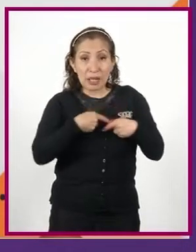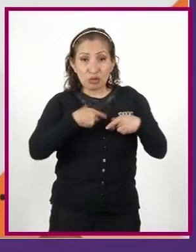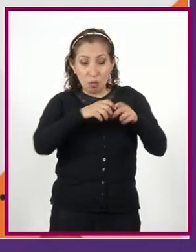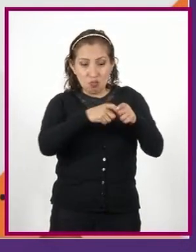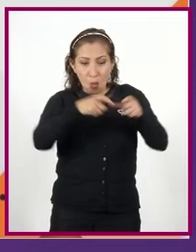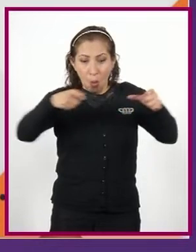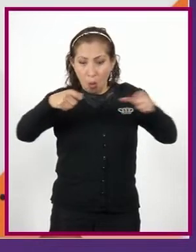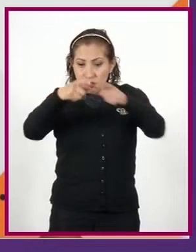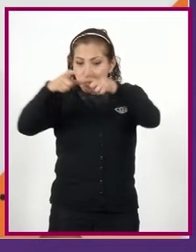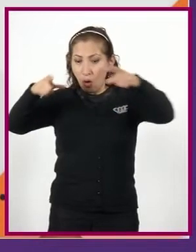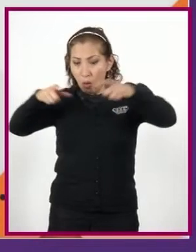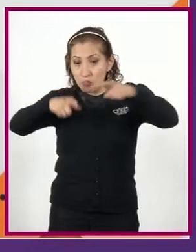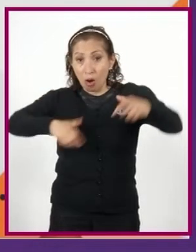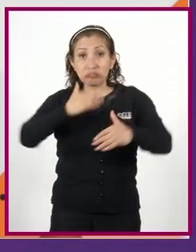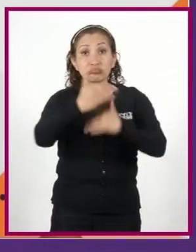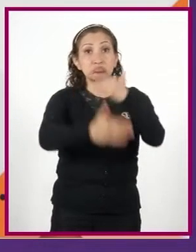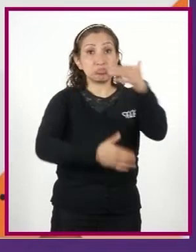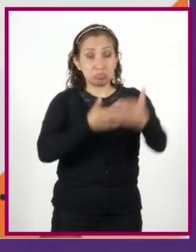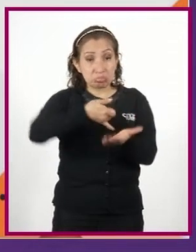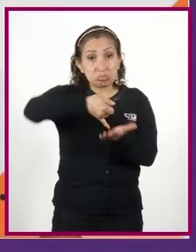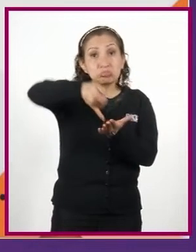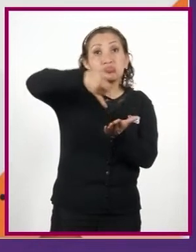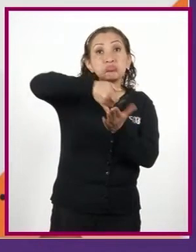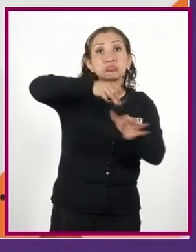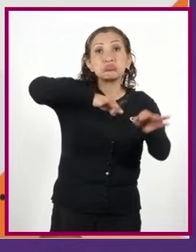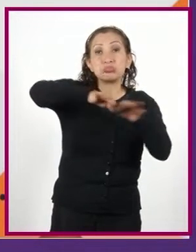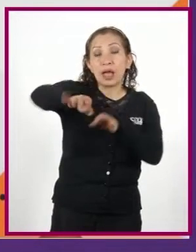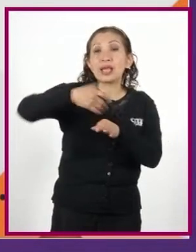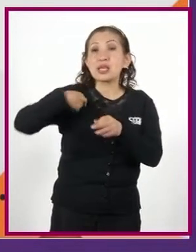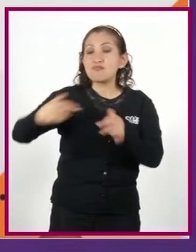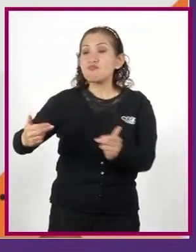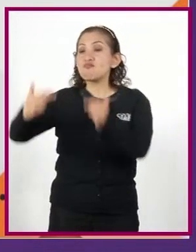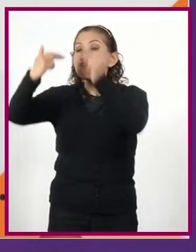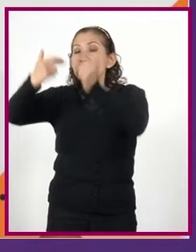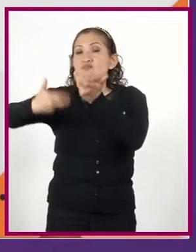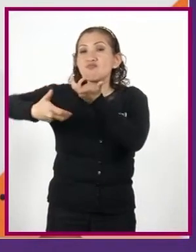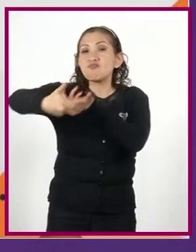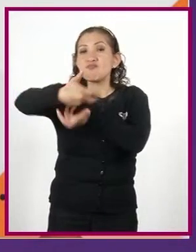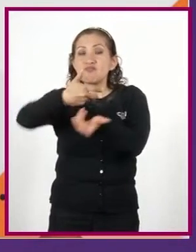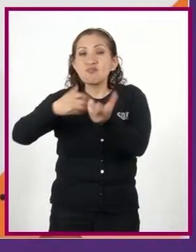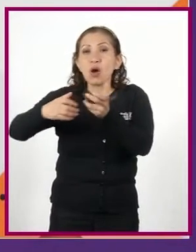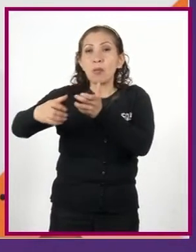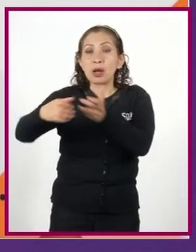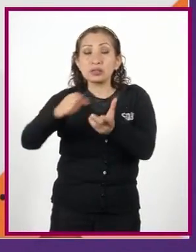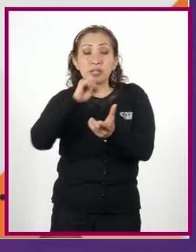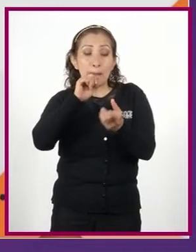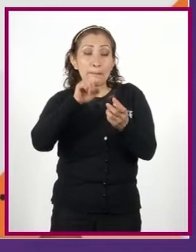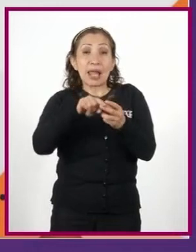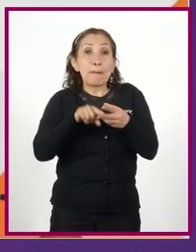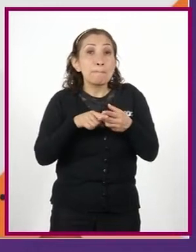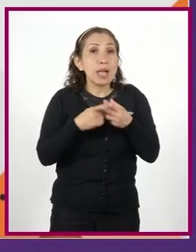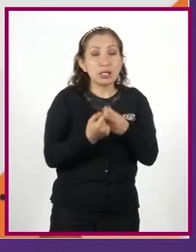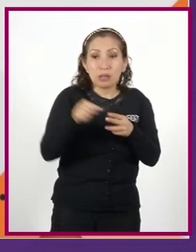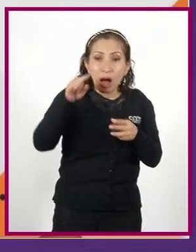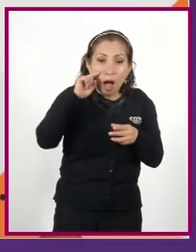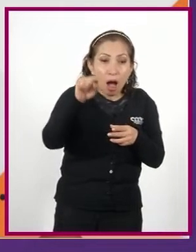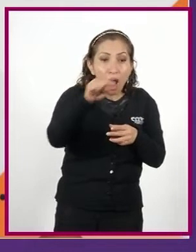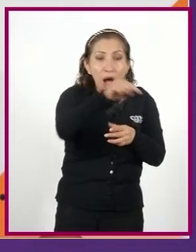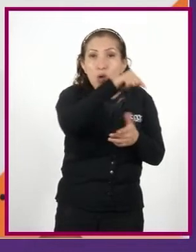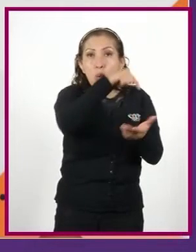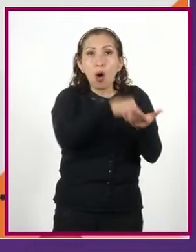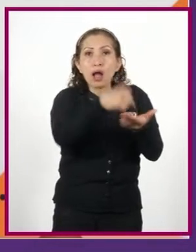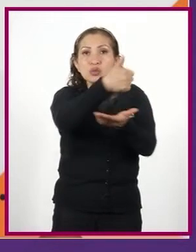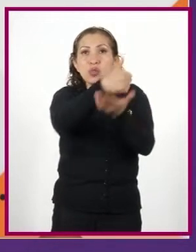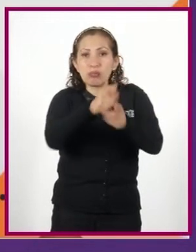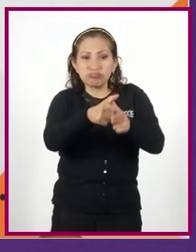población, desarrollo de la agricultura y del comercio, y el surgimiento de importantes centros